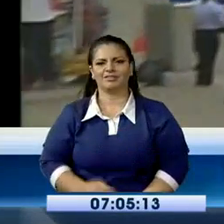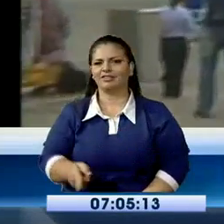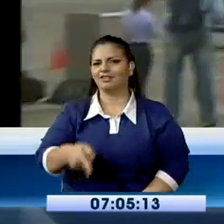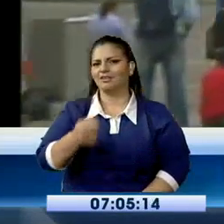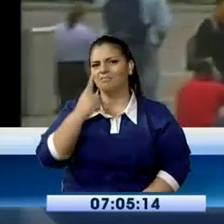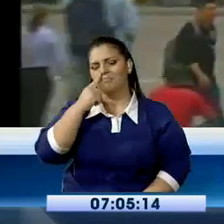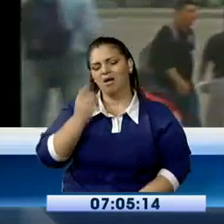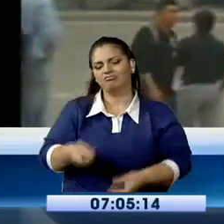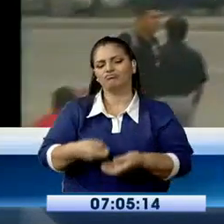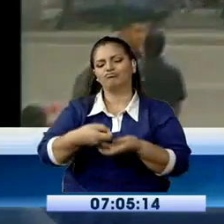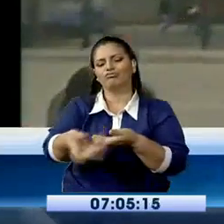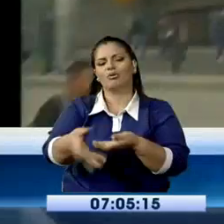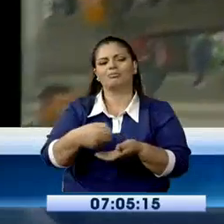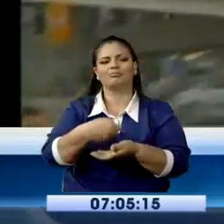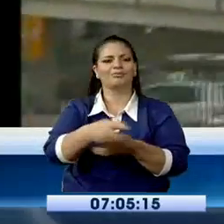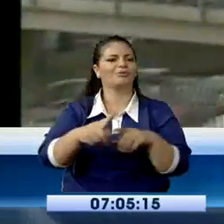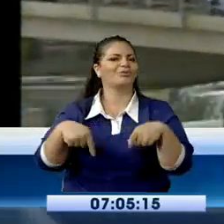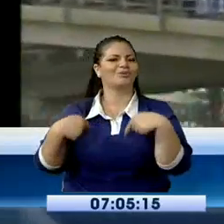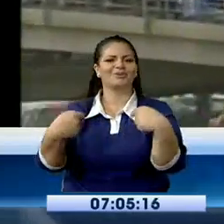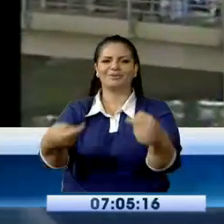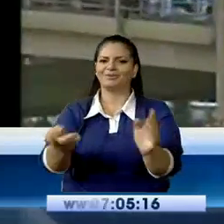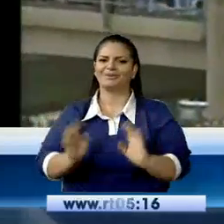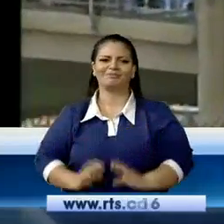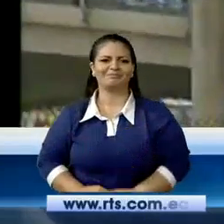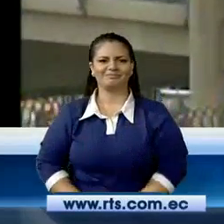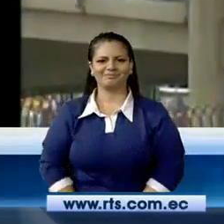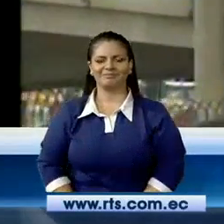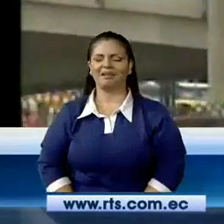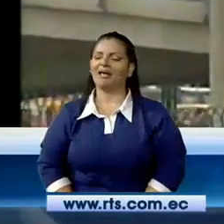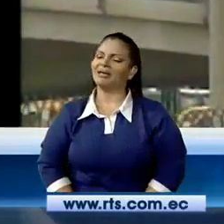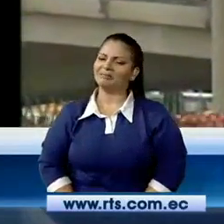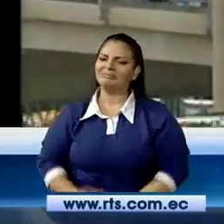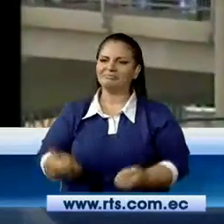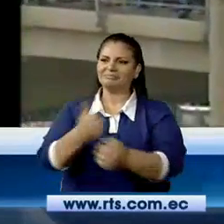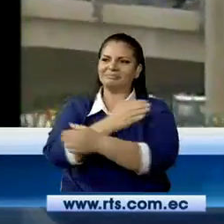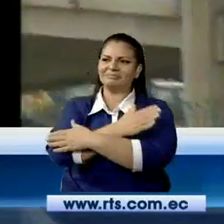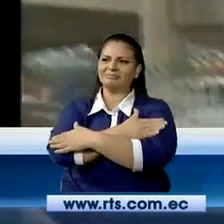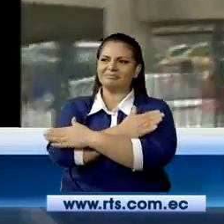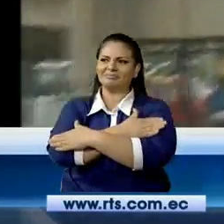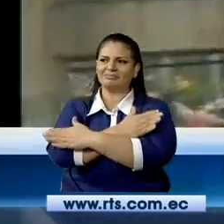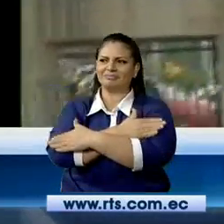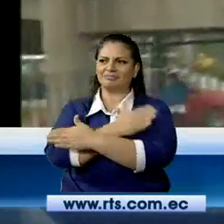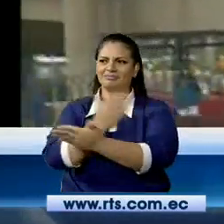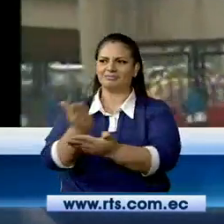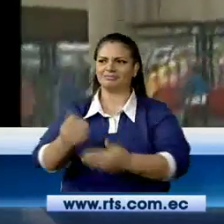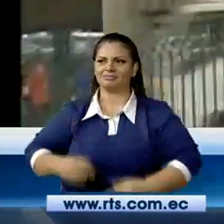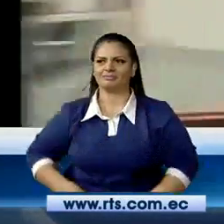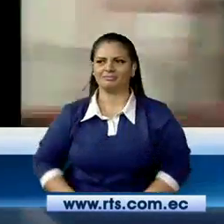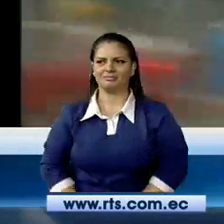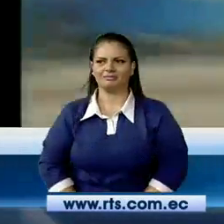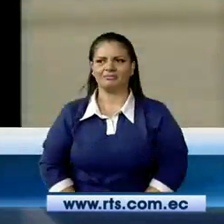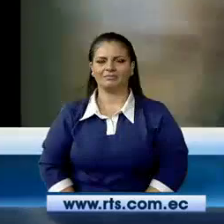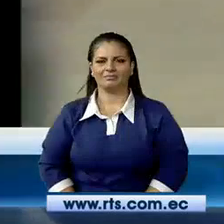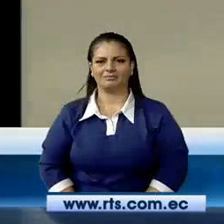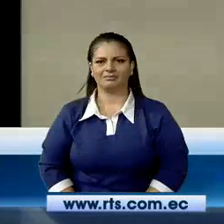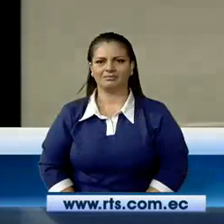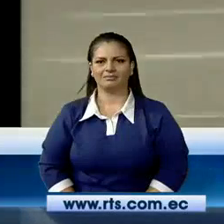entonces... Lo felicitamos, amigo, por ese trabajo. Sí, es el ambiente agradable que se